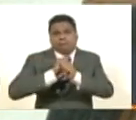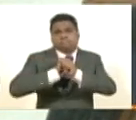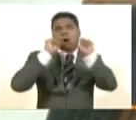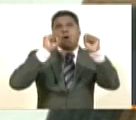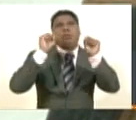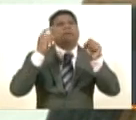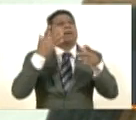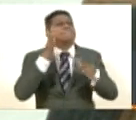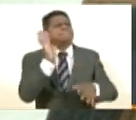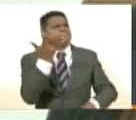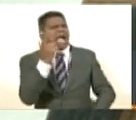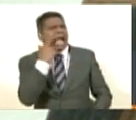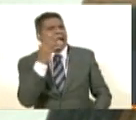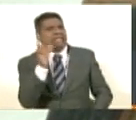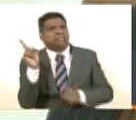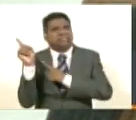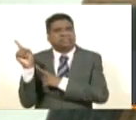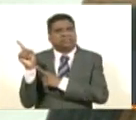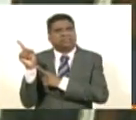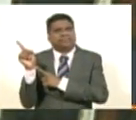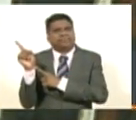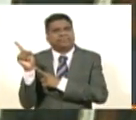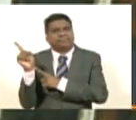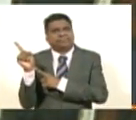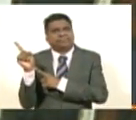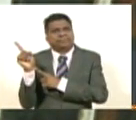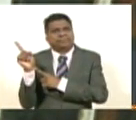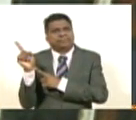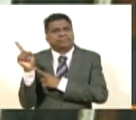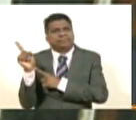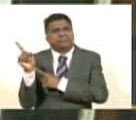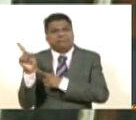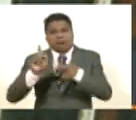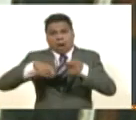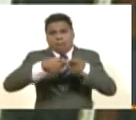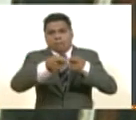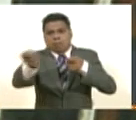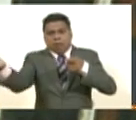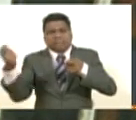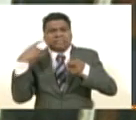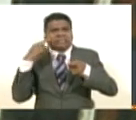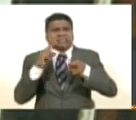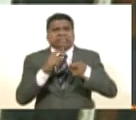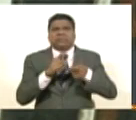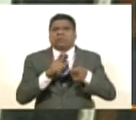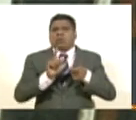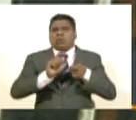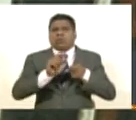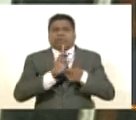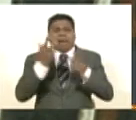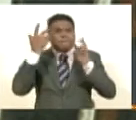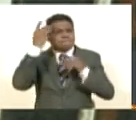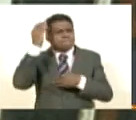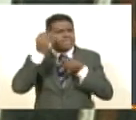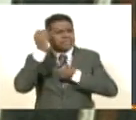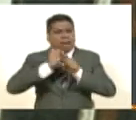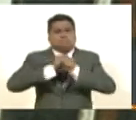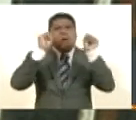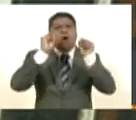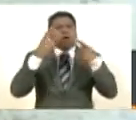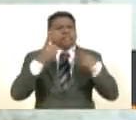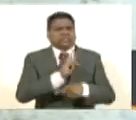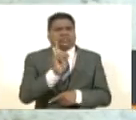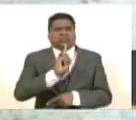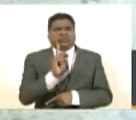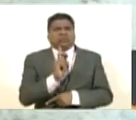esa situación irregular en nuestra puerta, lo cual que esto nos llama mucho la atención